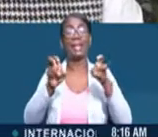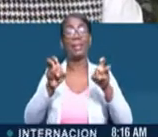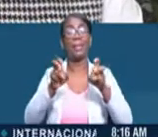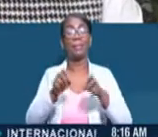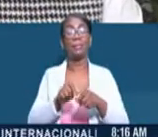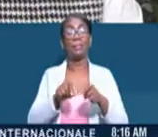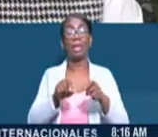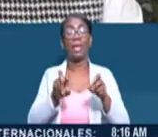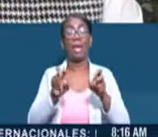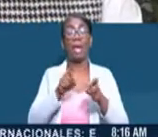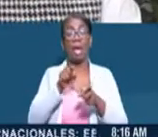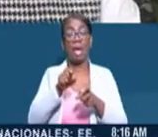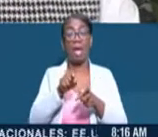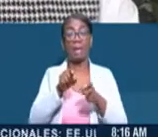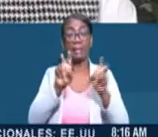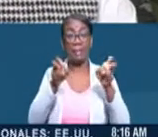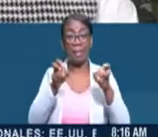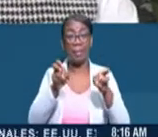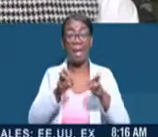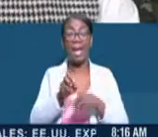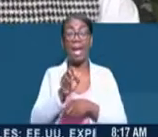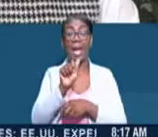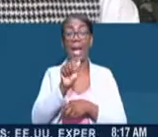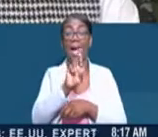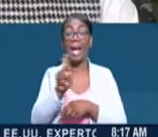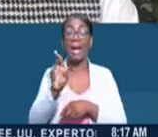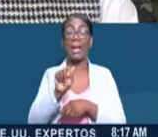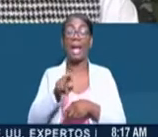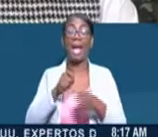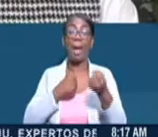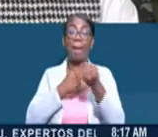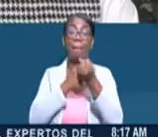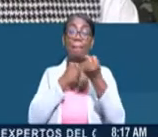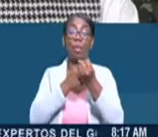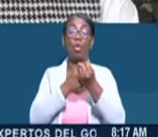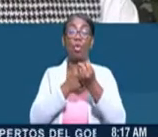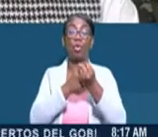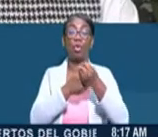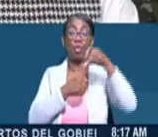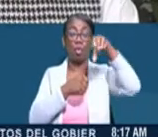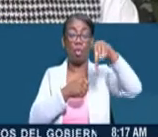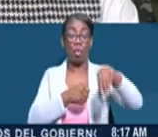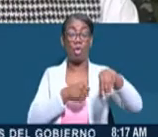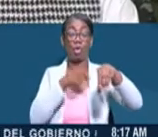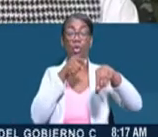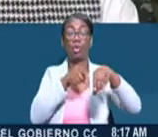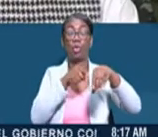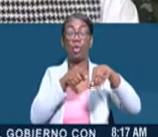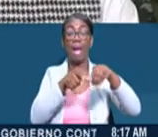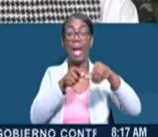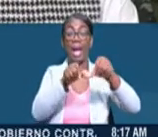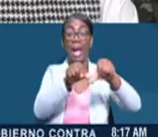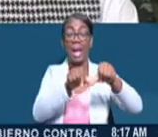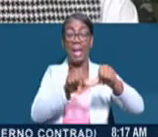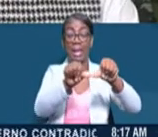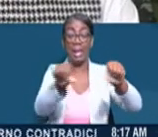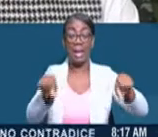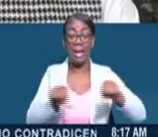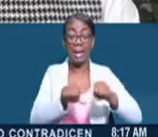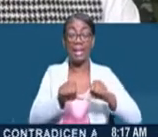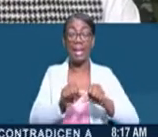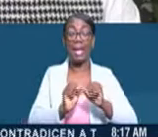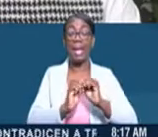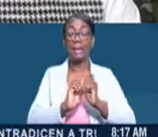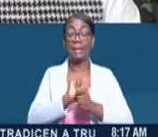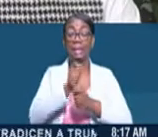momentos la ARAP que tiene que ver también con apoyo al sector pesquero. ¿En qué consiste este apoyo que se está brindando,